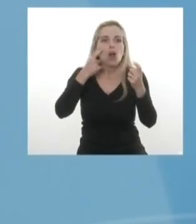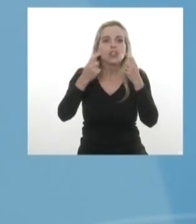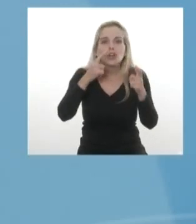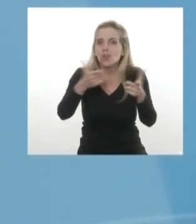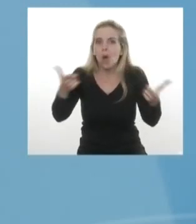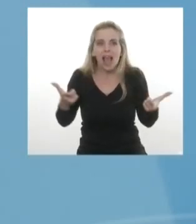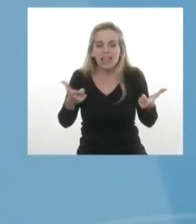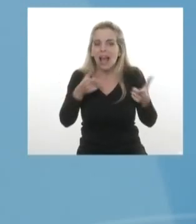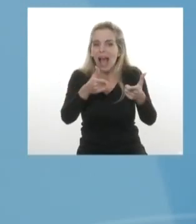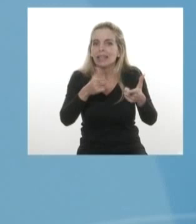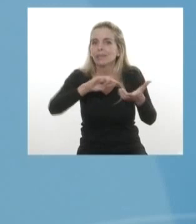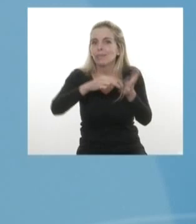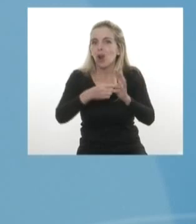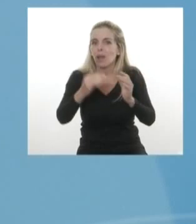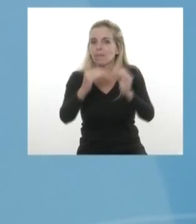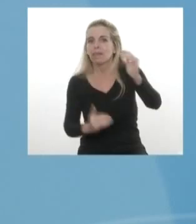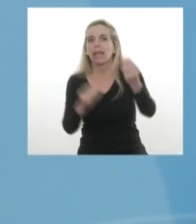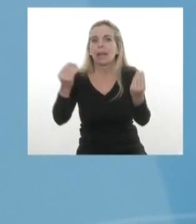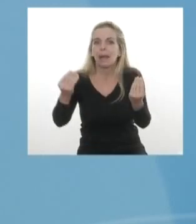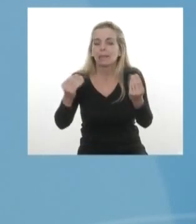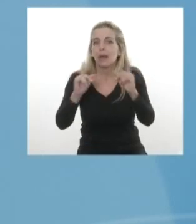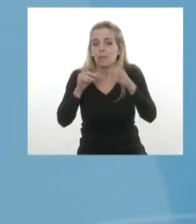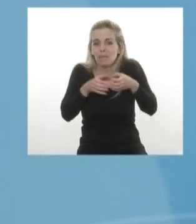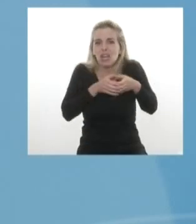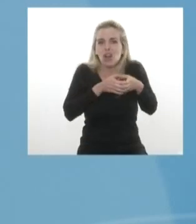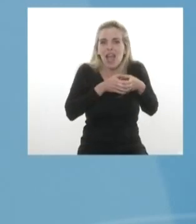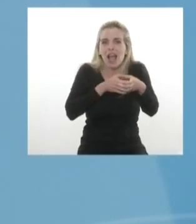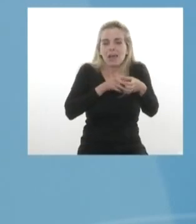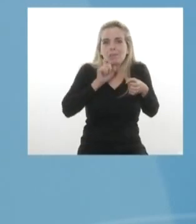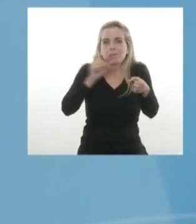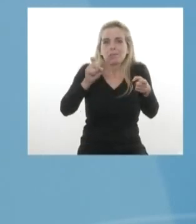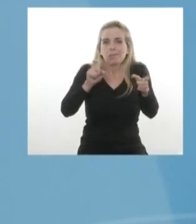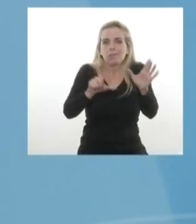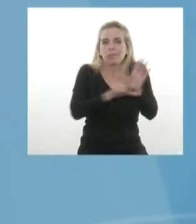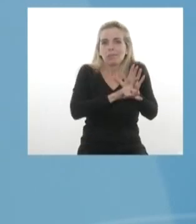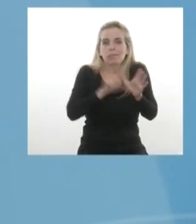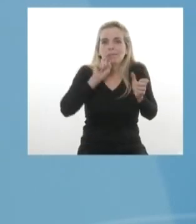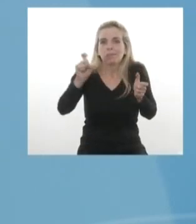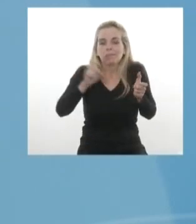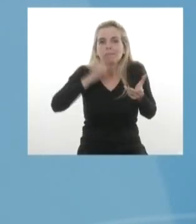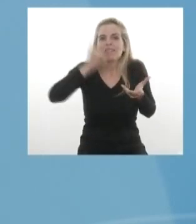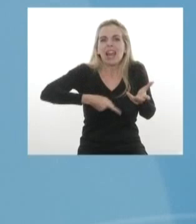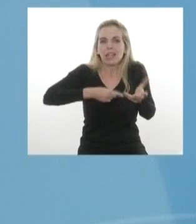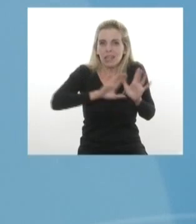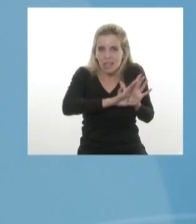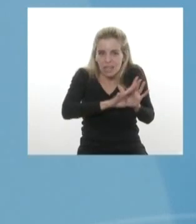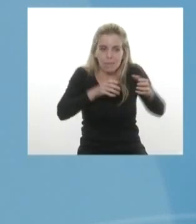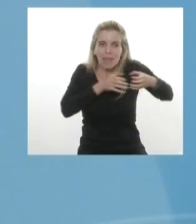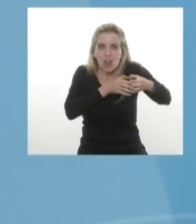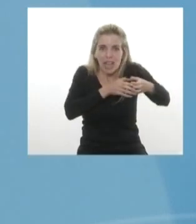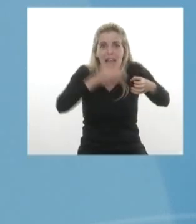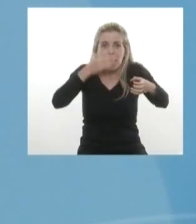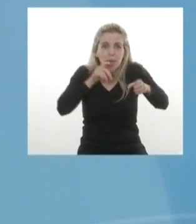gran injusticia. Una minoría que incumple sin ninguna consecuencia genera un aumento